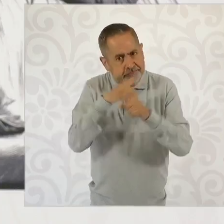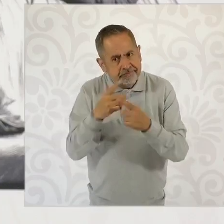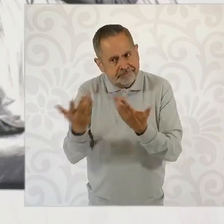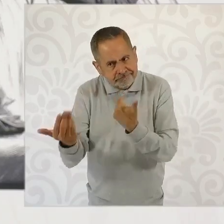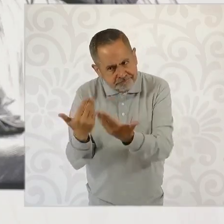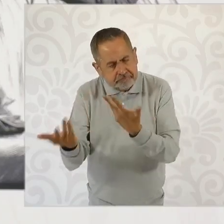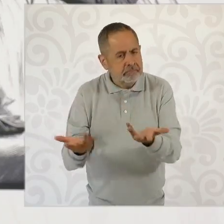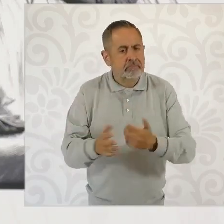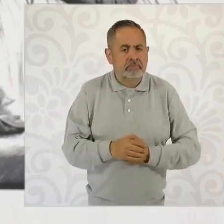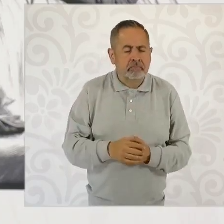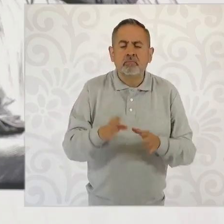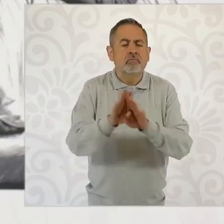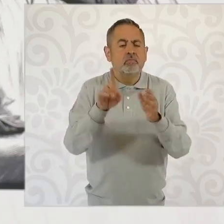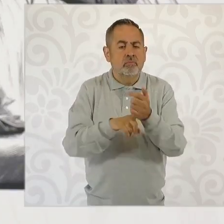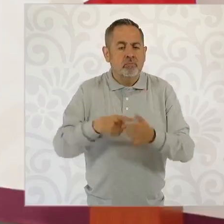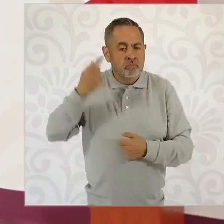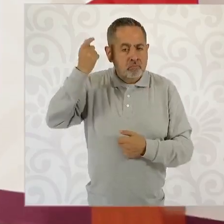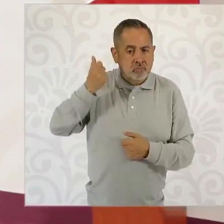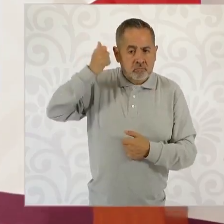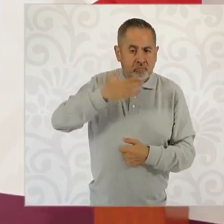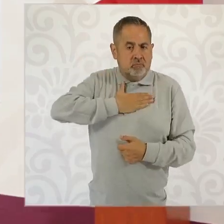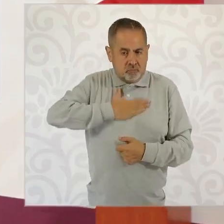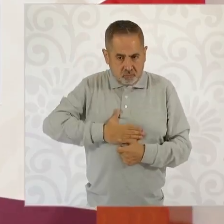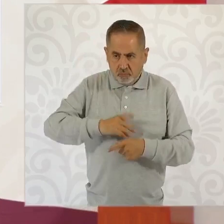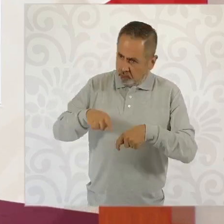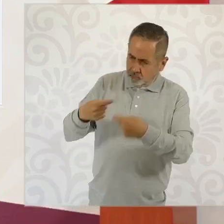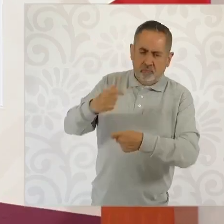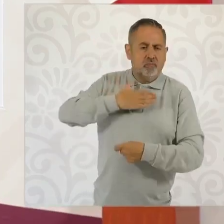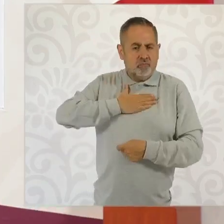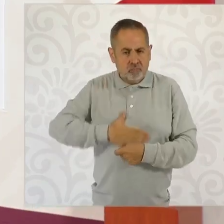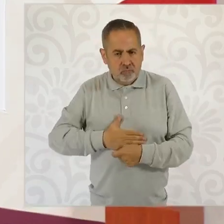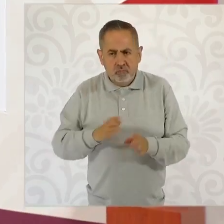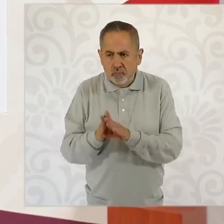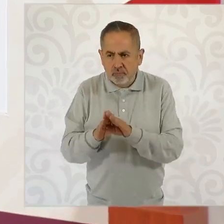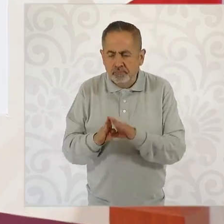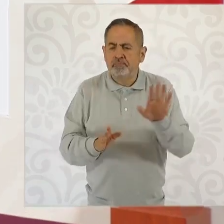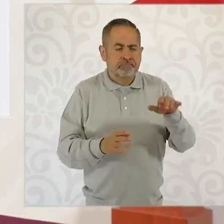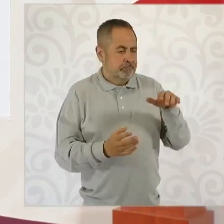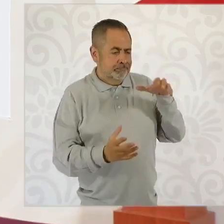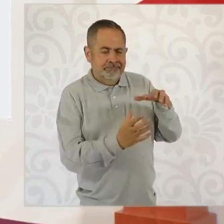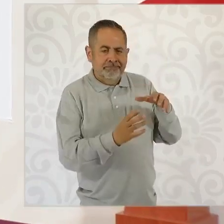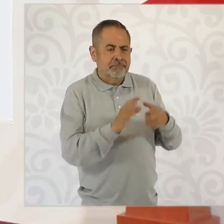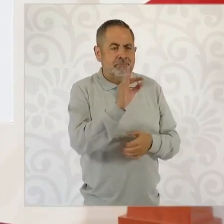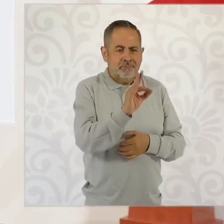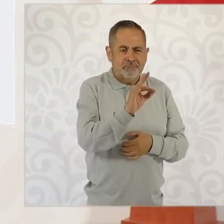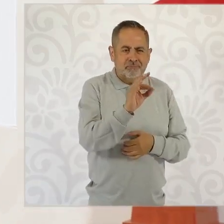Ahora, ¿qué hay para que las pensiones sean justas? El Fondo de Pensiones para el